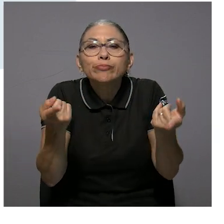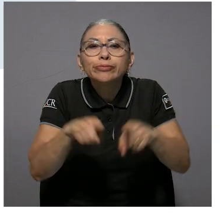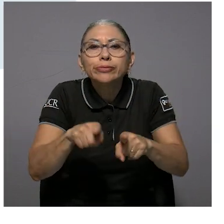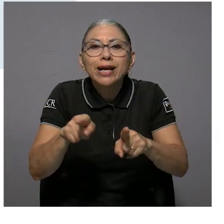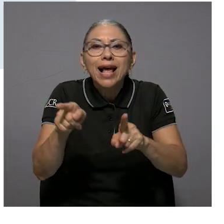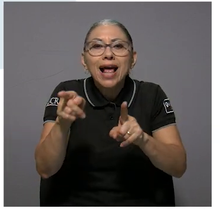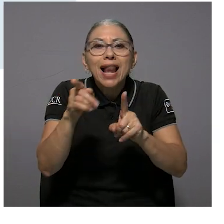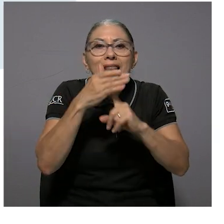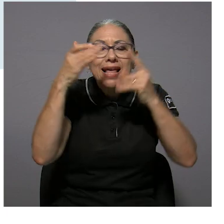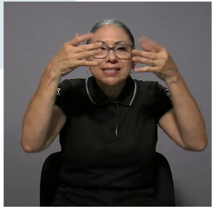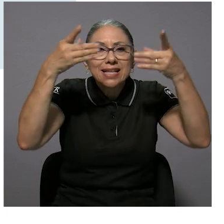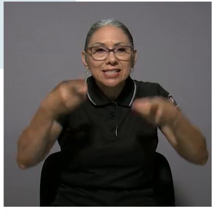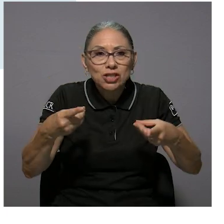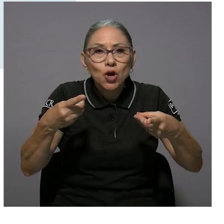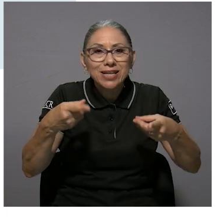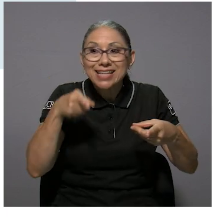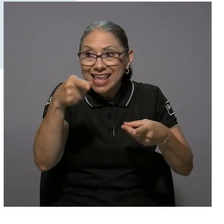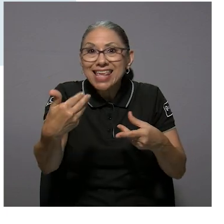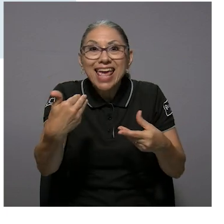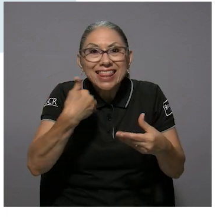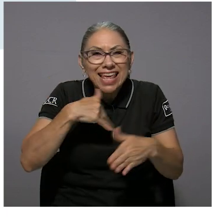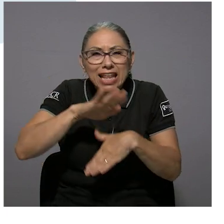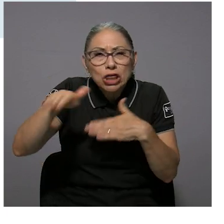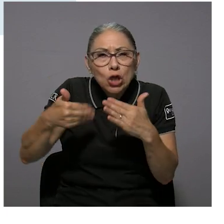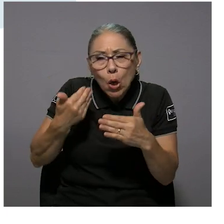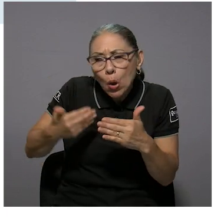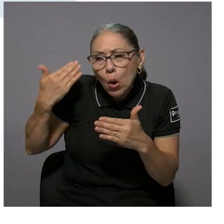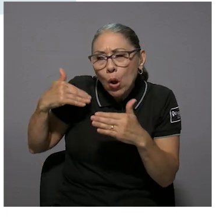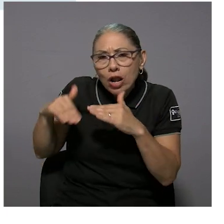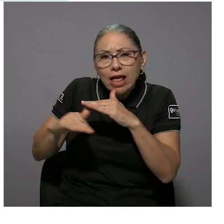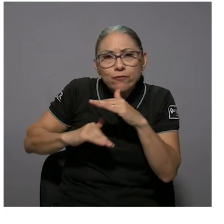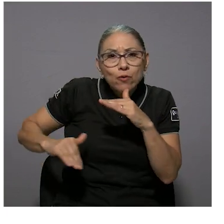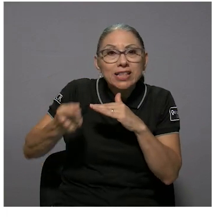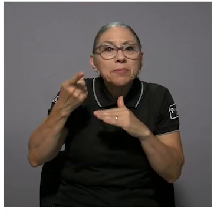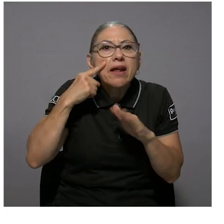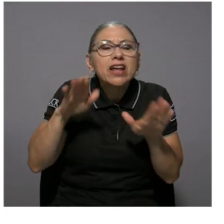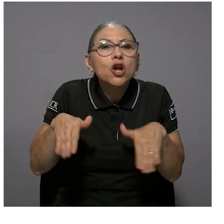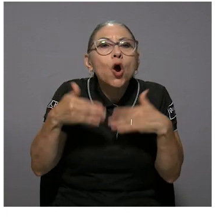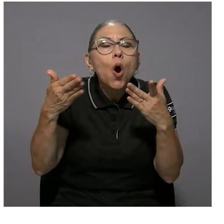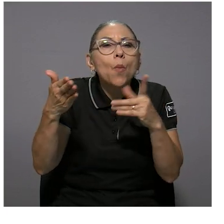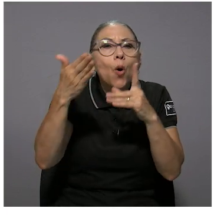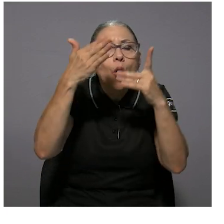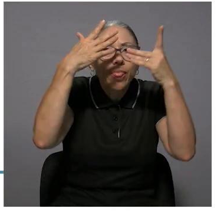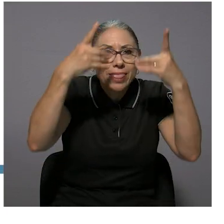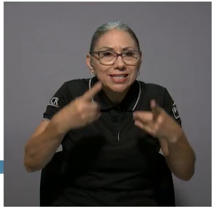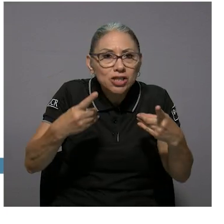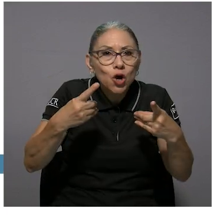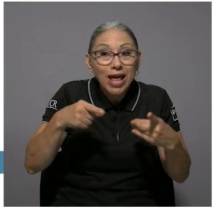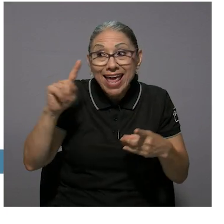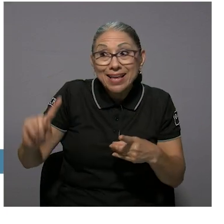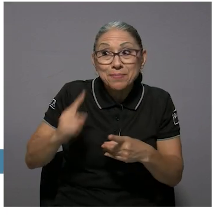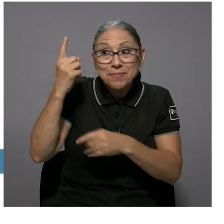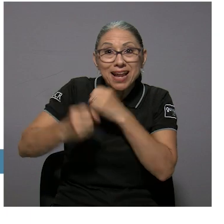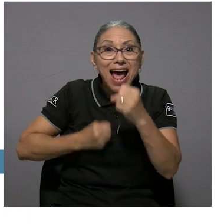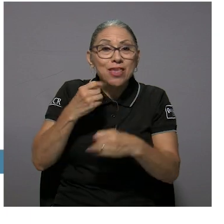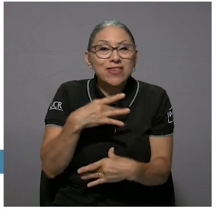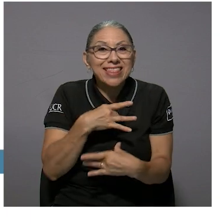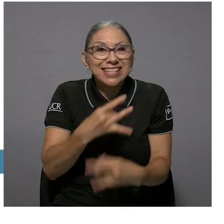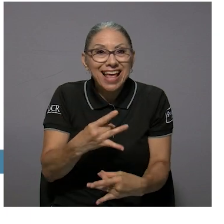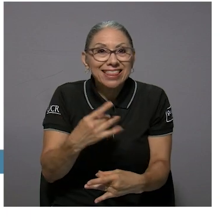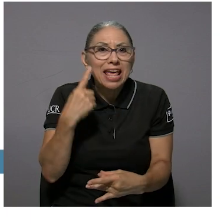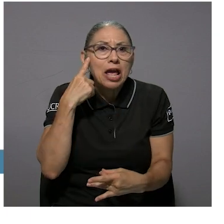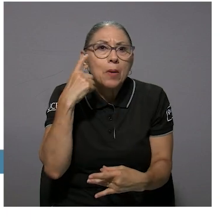y tiene las fuentes para ir viendo ya el detalle de cómo la decisión se tomó. Ese primer año fue interesante porque